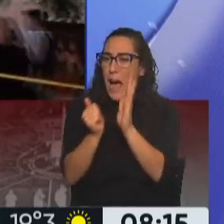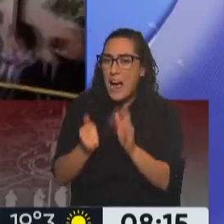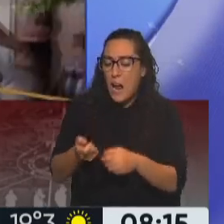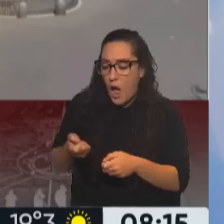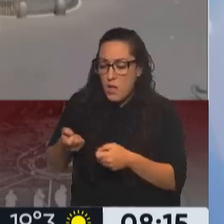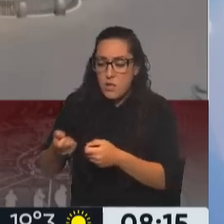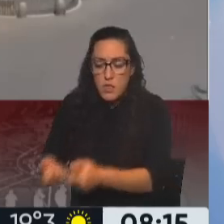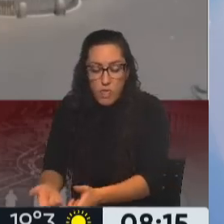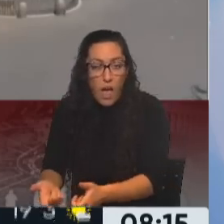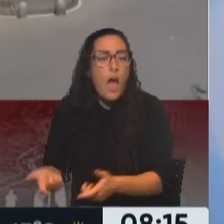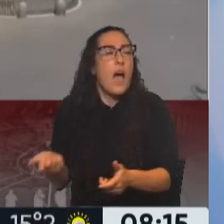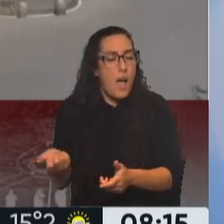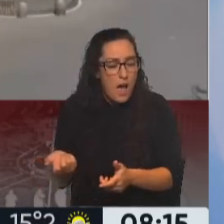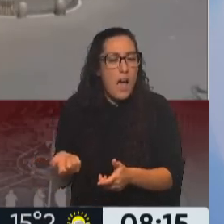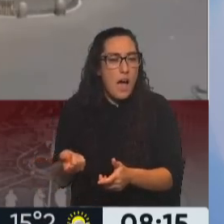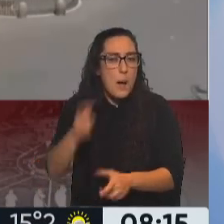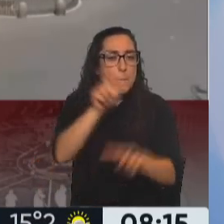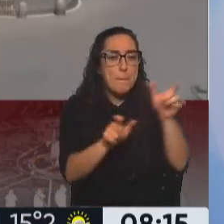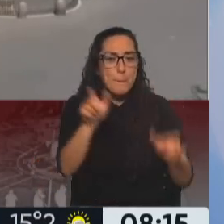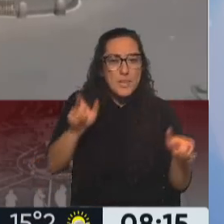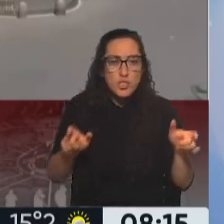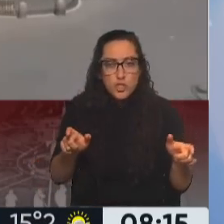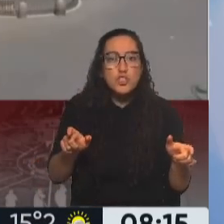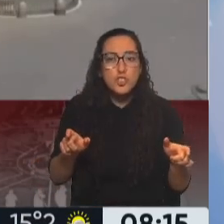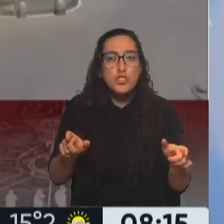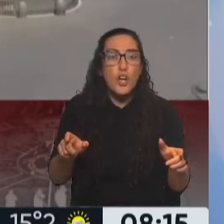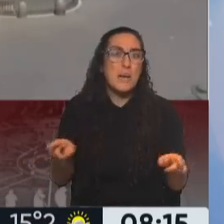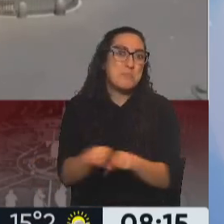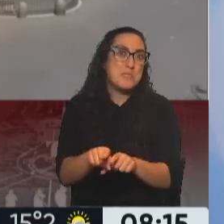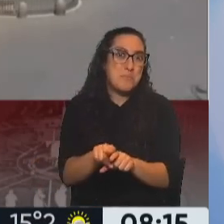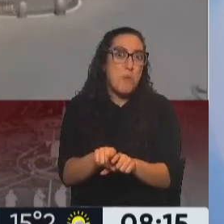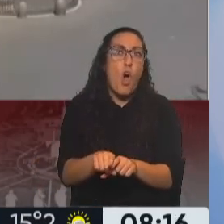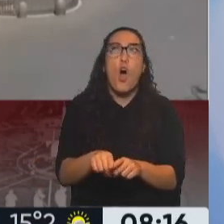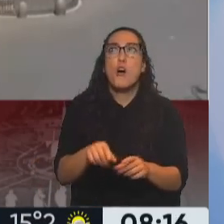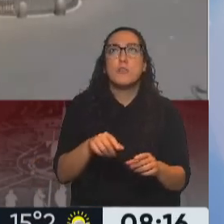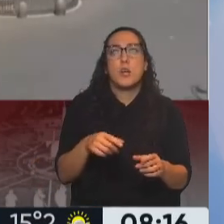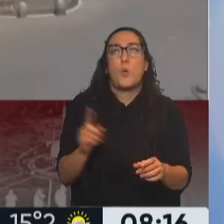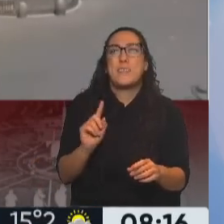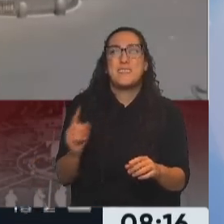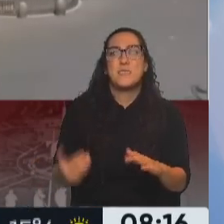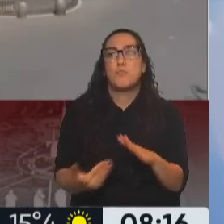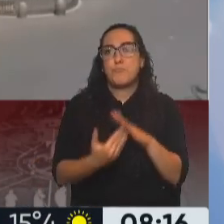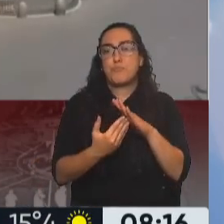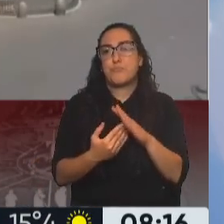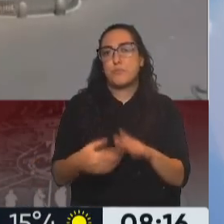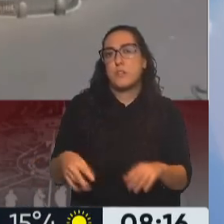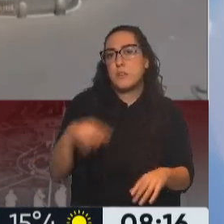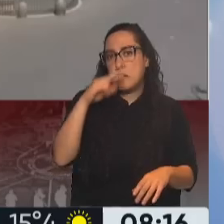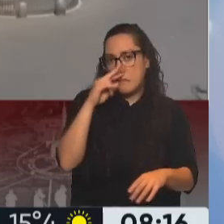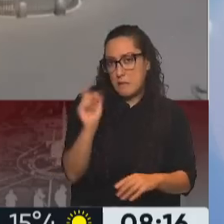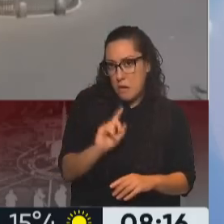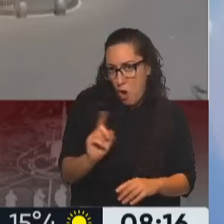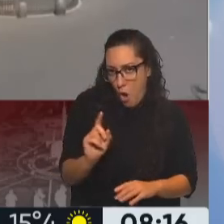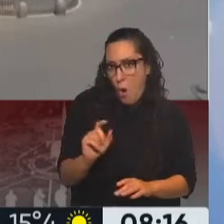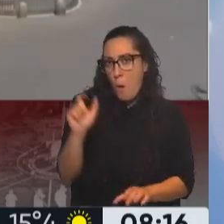es toda gente de la frontera de la que él habló tanto, de la periferia, ¿no? Como que no es